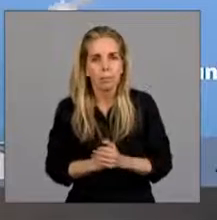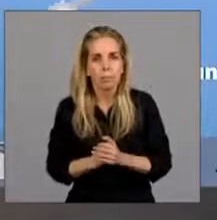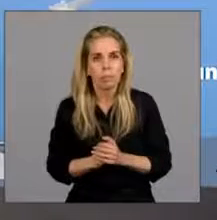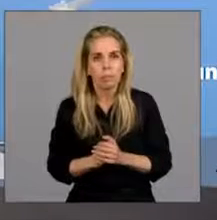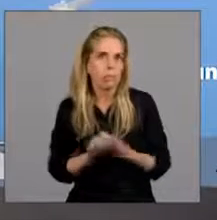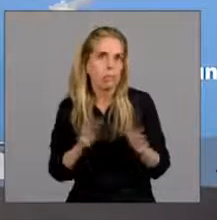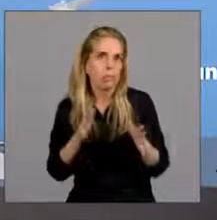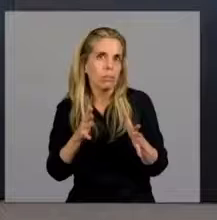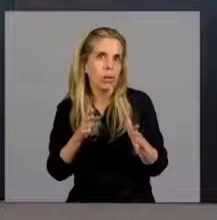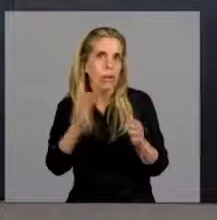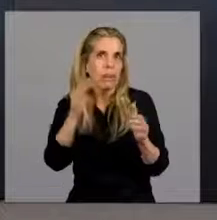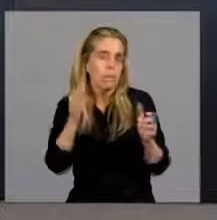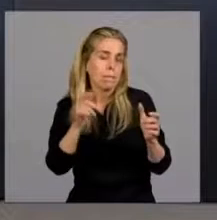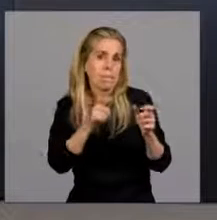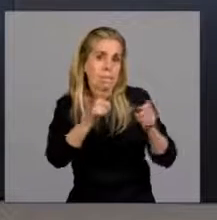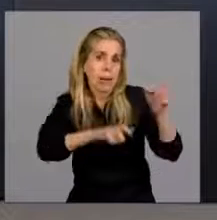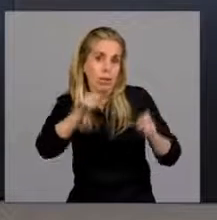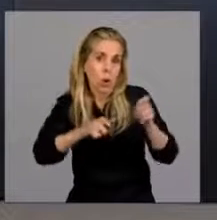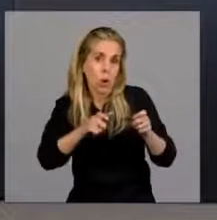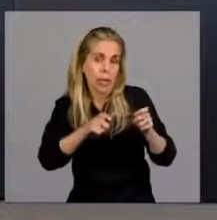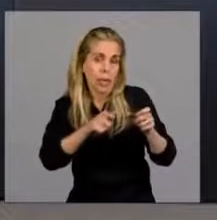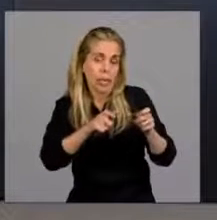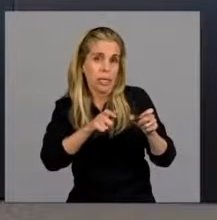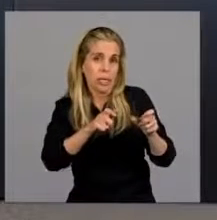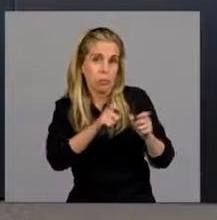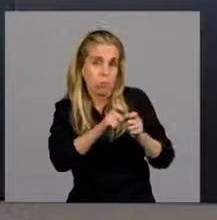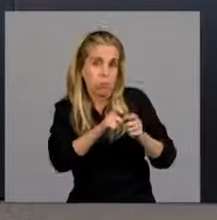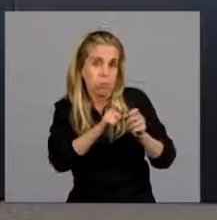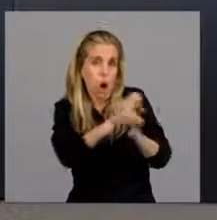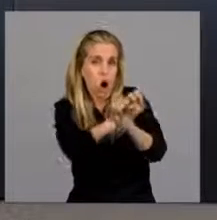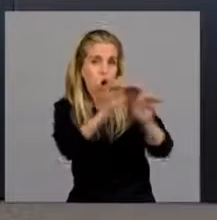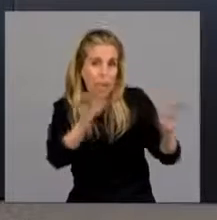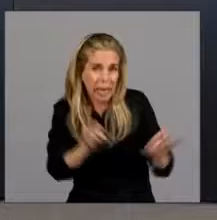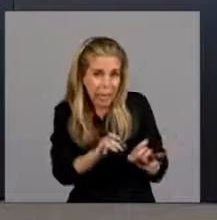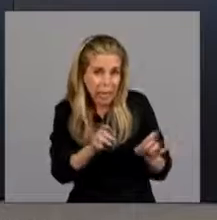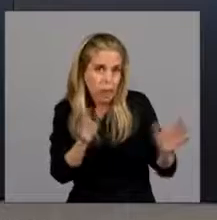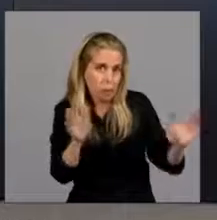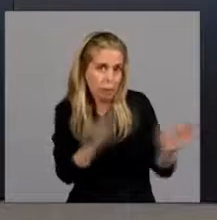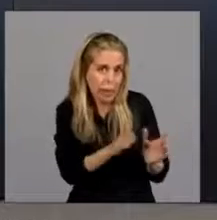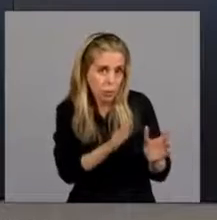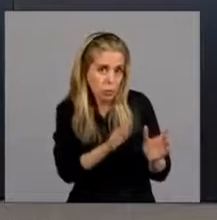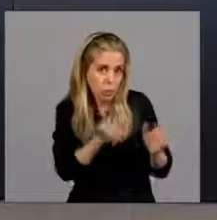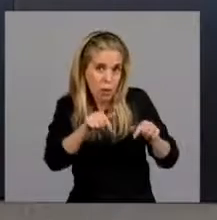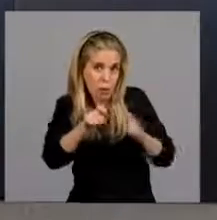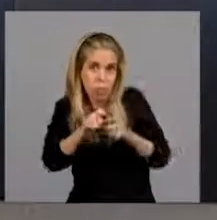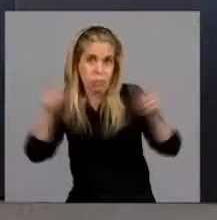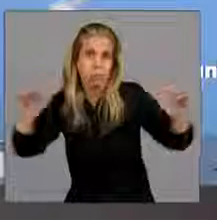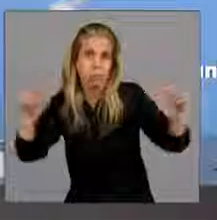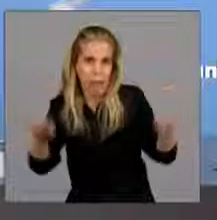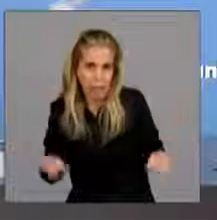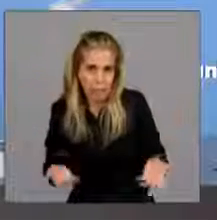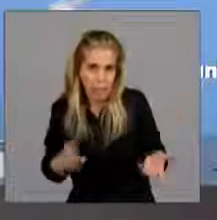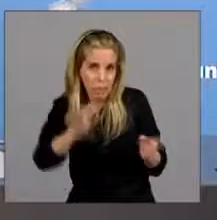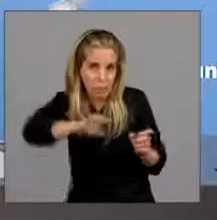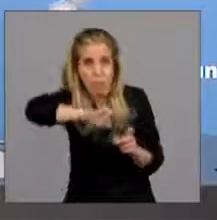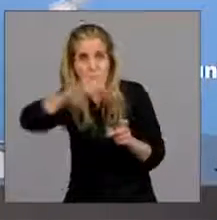un tercio de casos de los que tenemos hoy. ¿Es correcto lo que digo? 8.000 hoy, casos y 20.000. Claro, más del